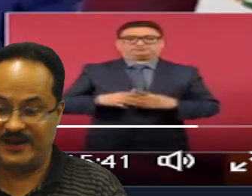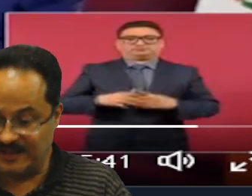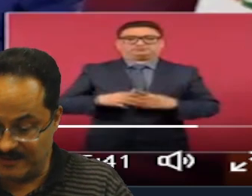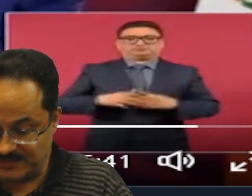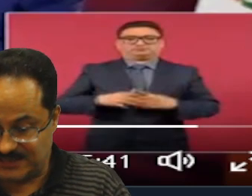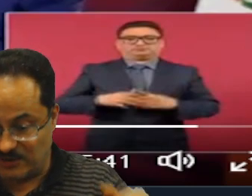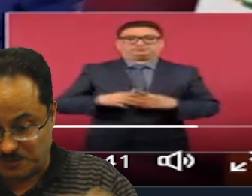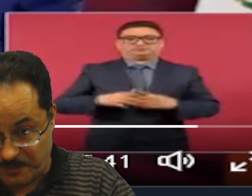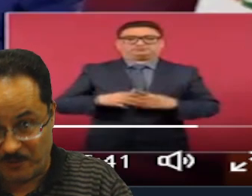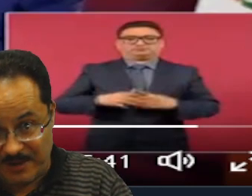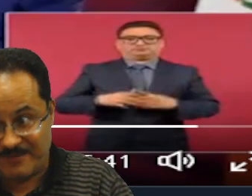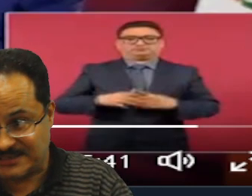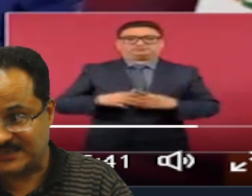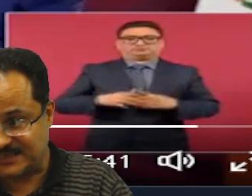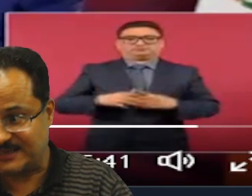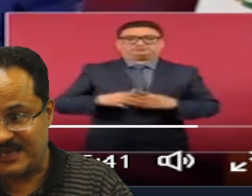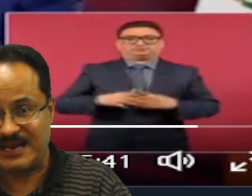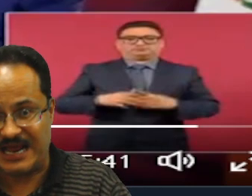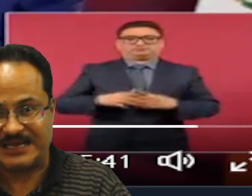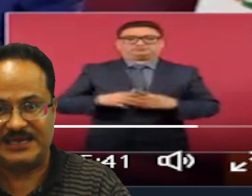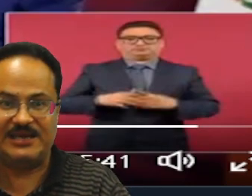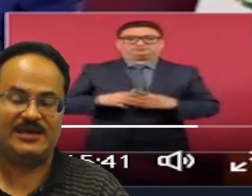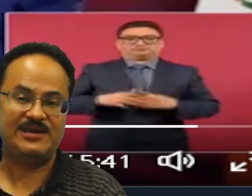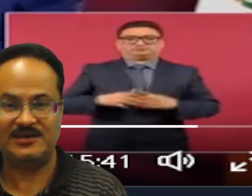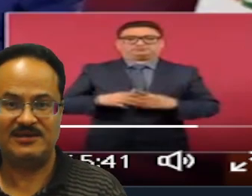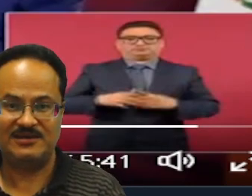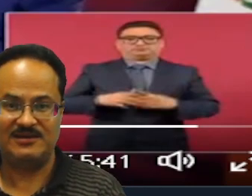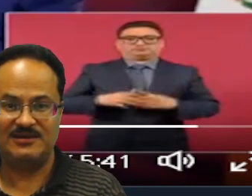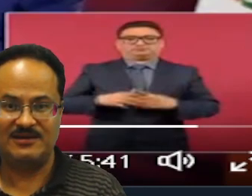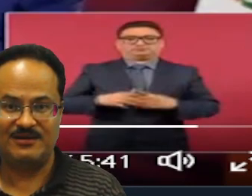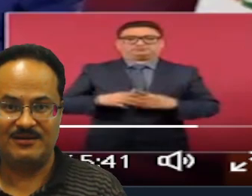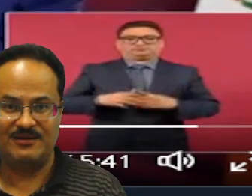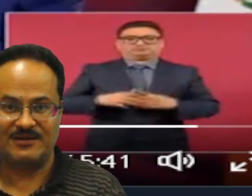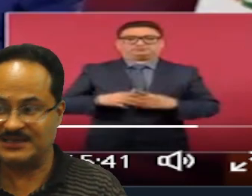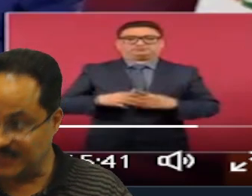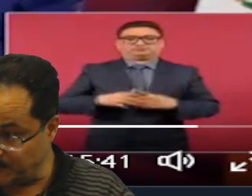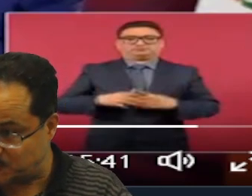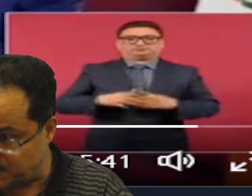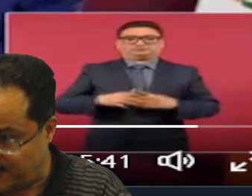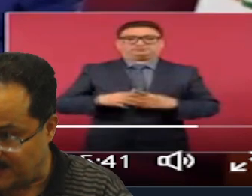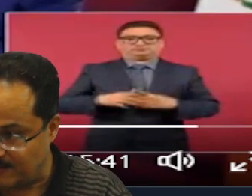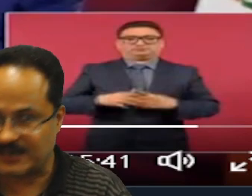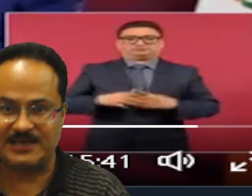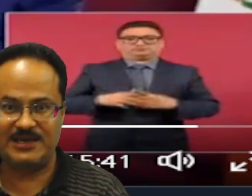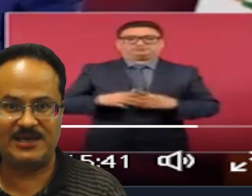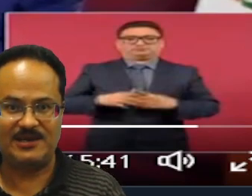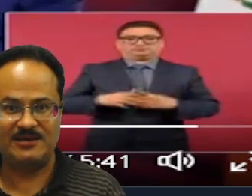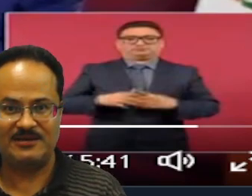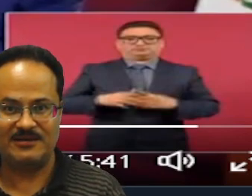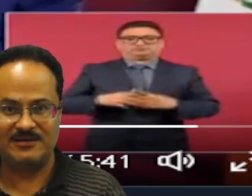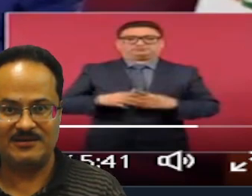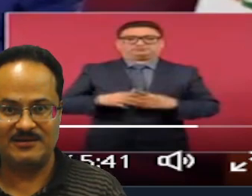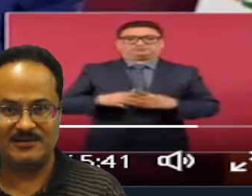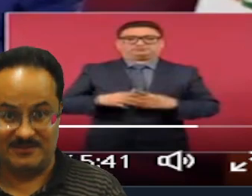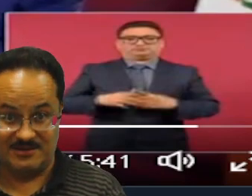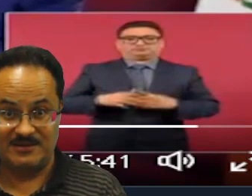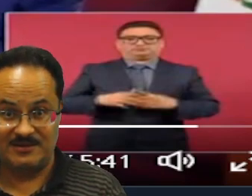pierdan de vista los problemas que se tienen aquí que estamos viviendo aquí